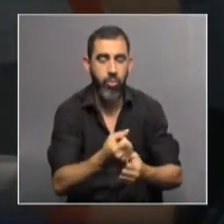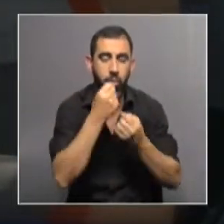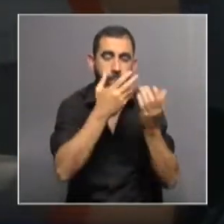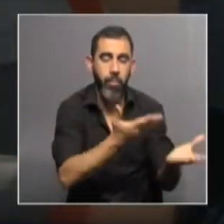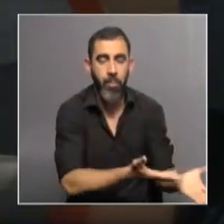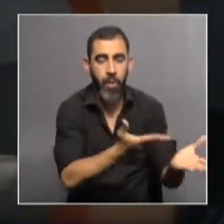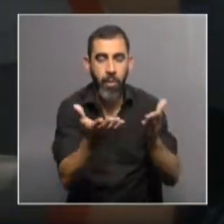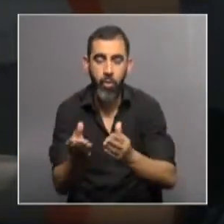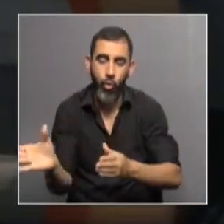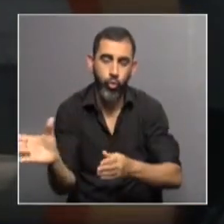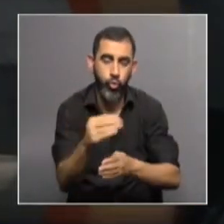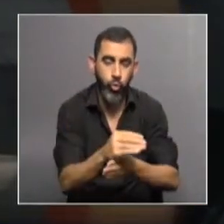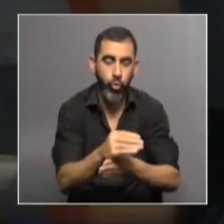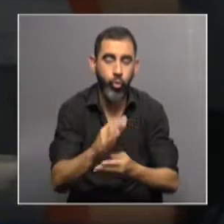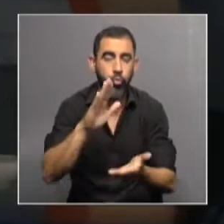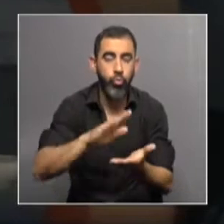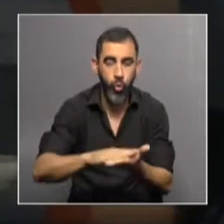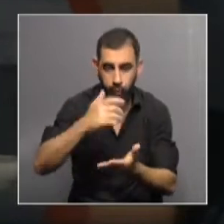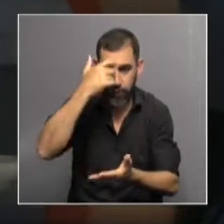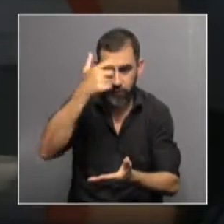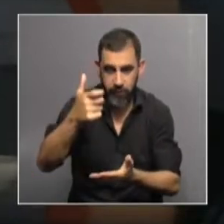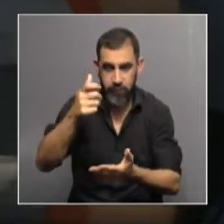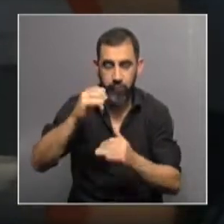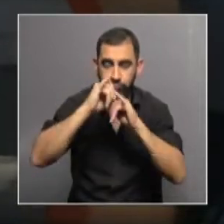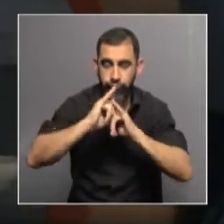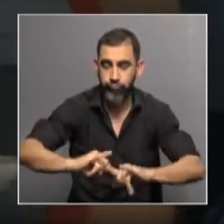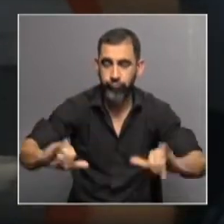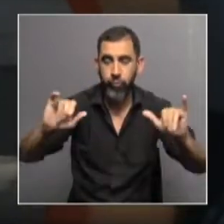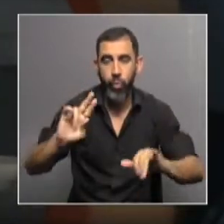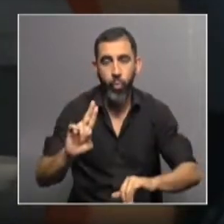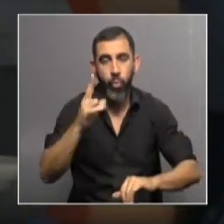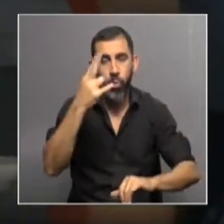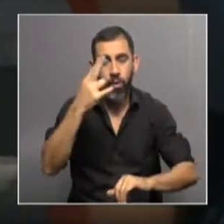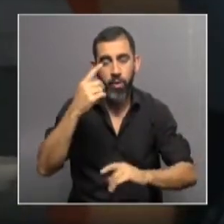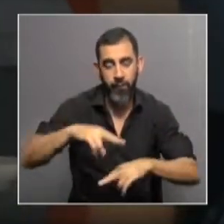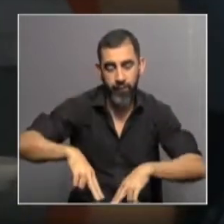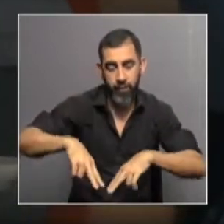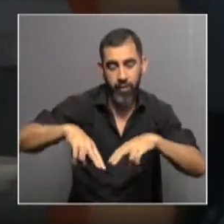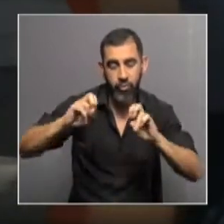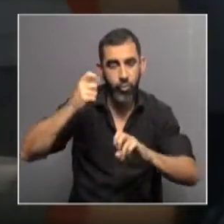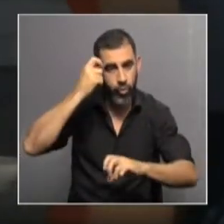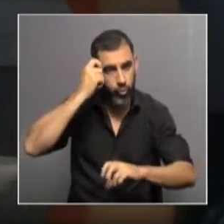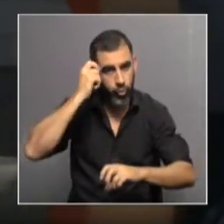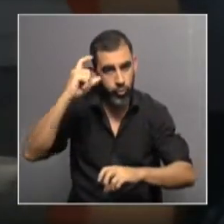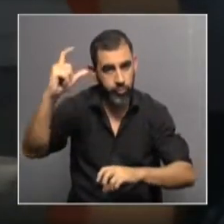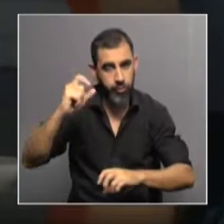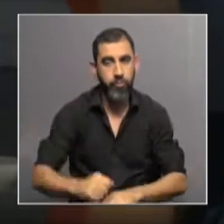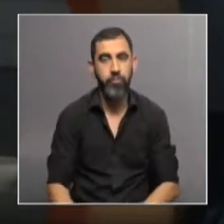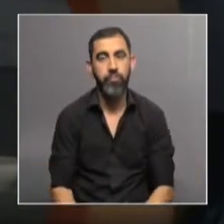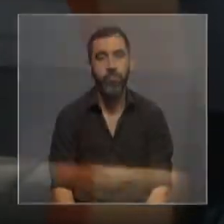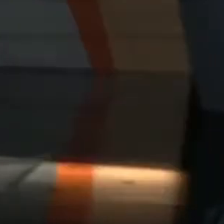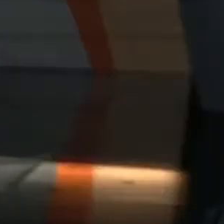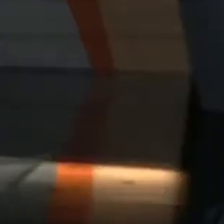Bienvenidas y bienvenidos a Sobre Ciencia, divulgando el Uruguay de la investigación y el conocimiento.